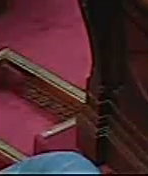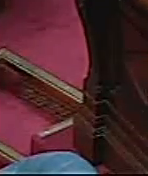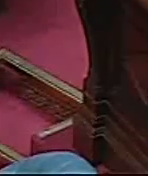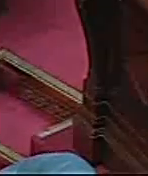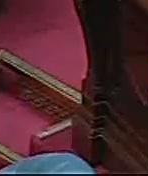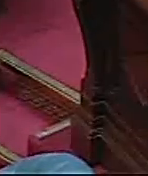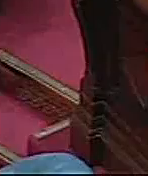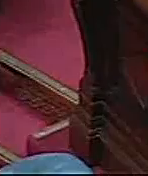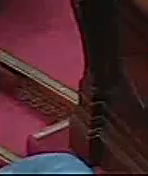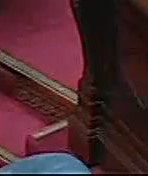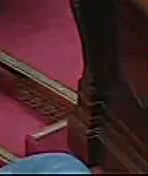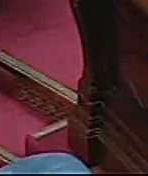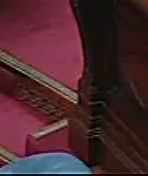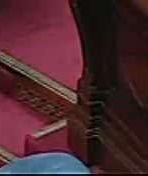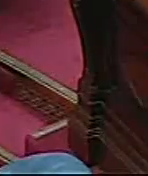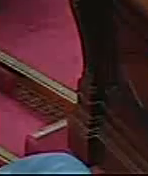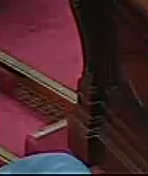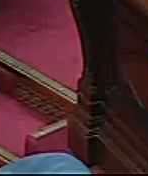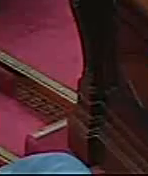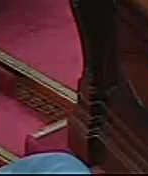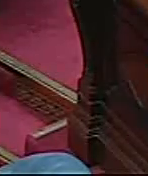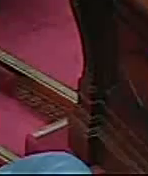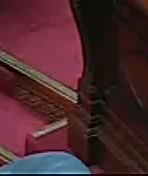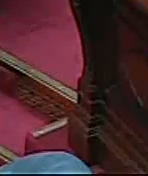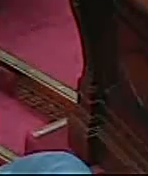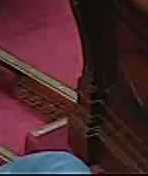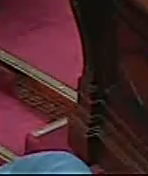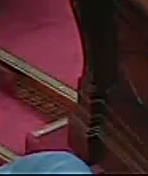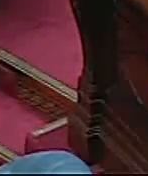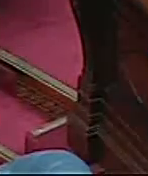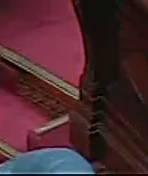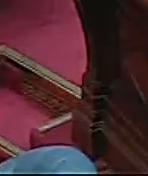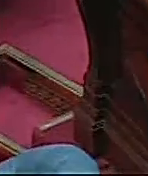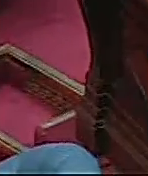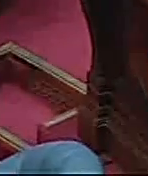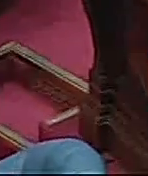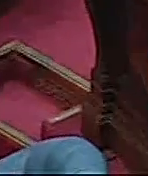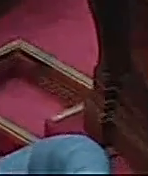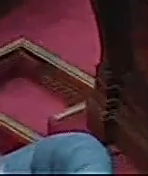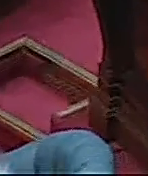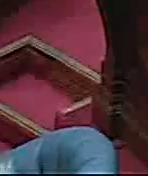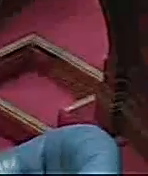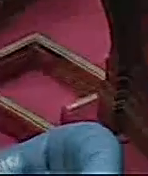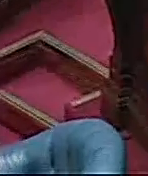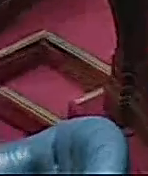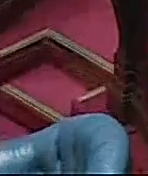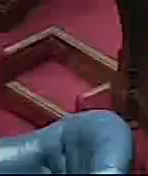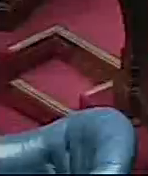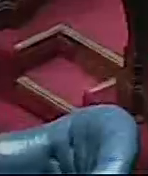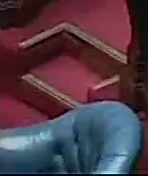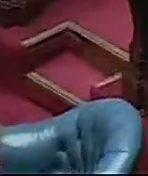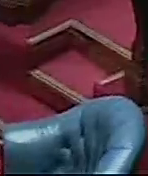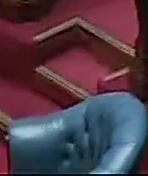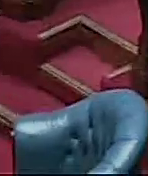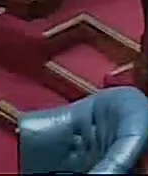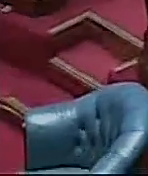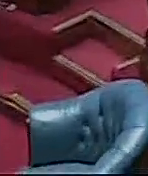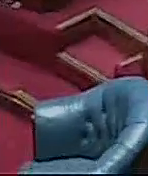por lo tanto suspender el mismo. El Frente Amplio tiene